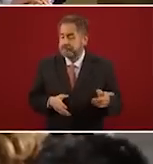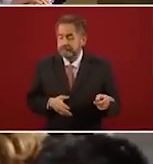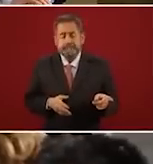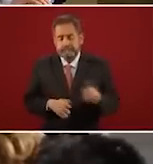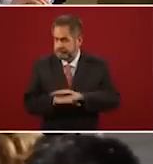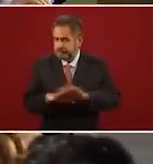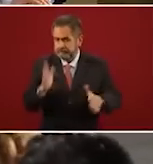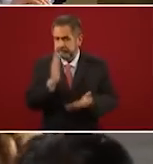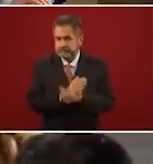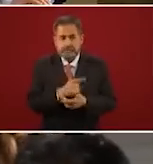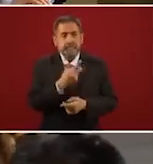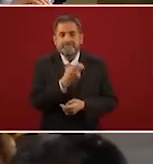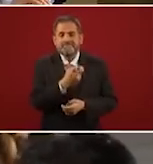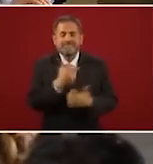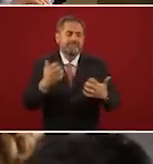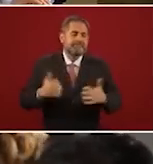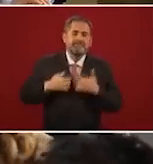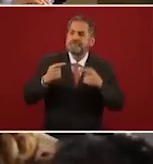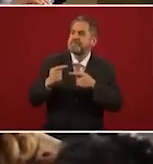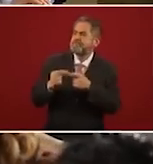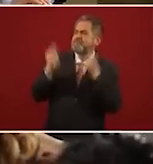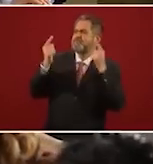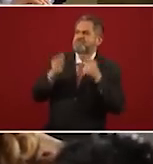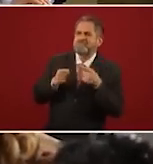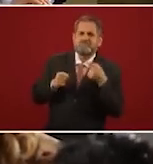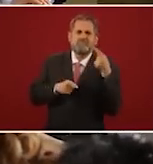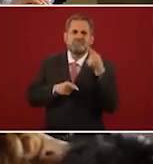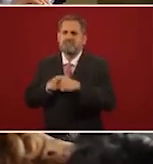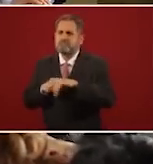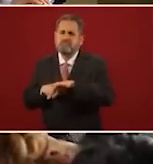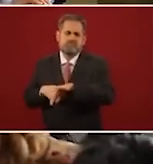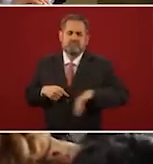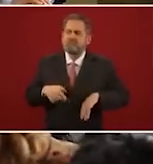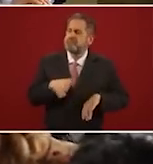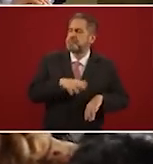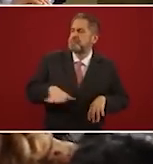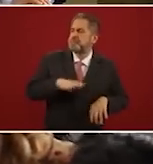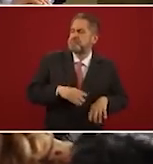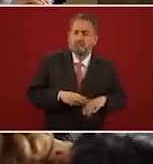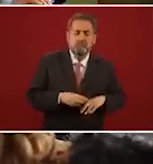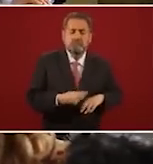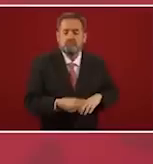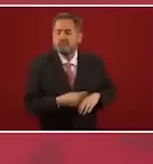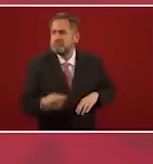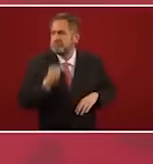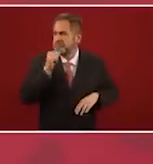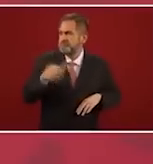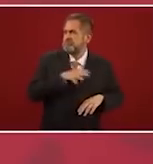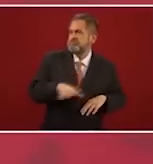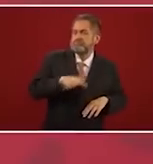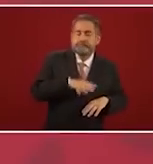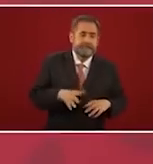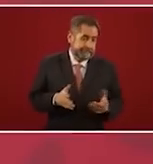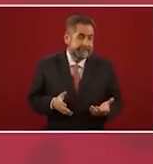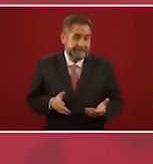Y la reacción es la que estamos enfrentando.